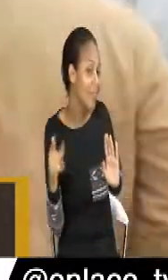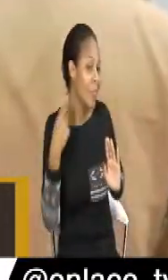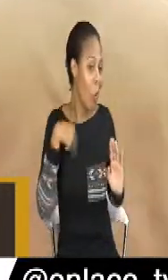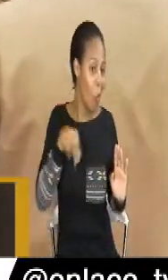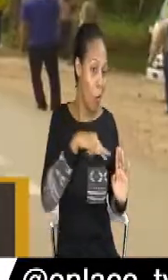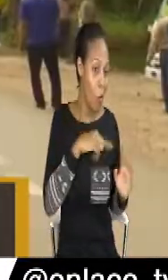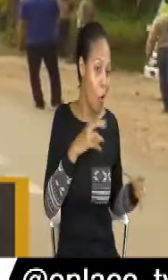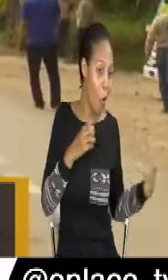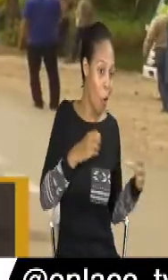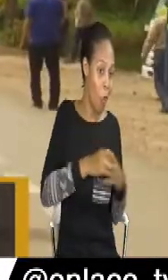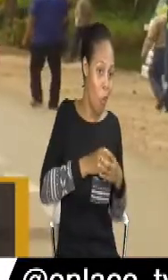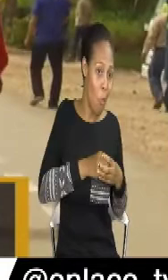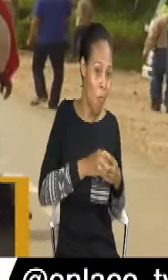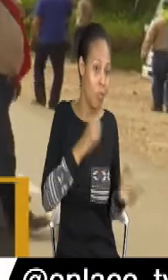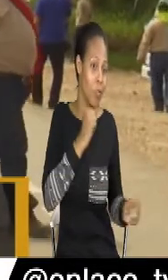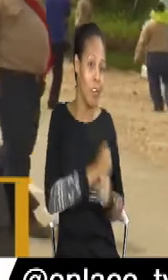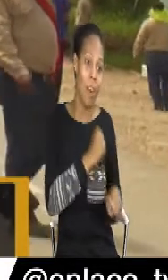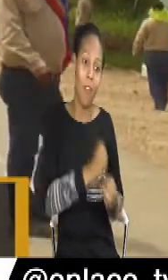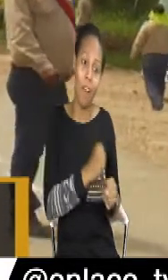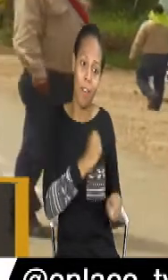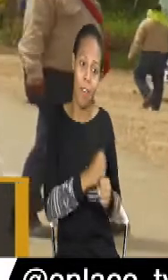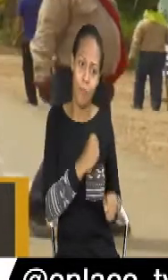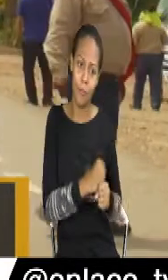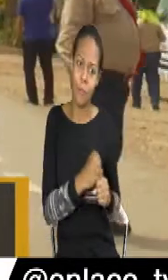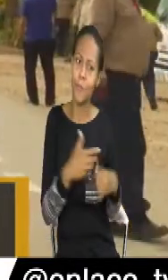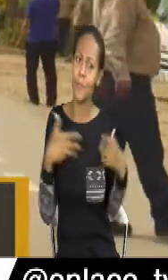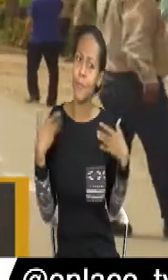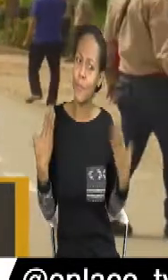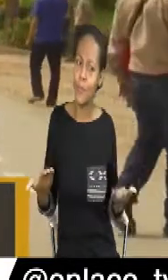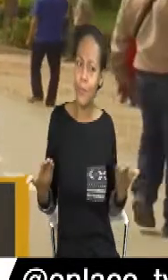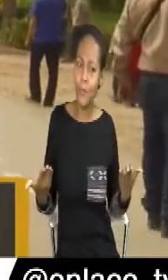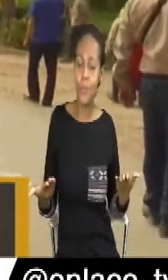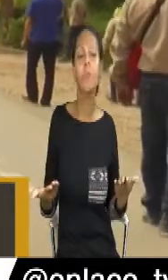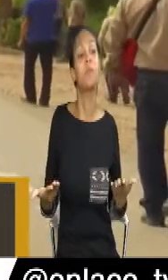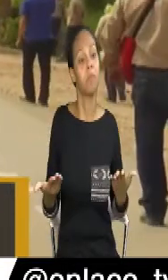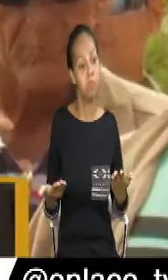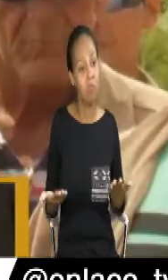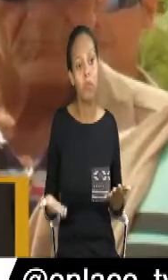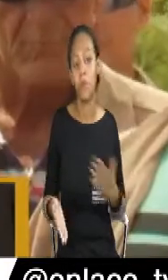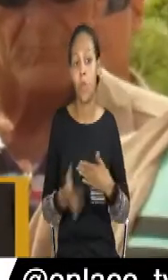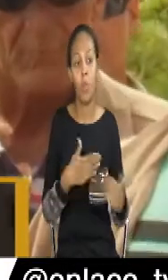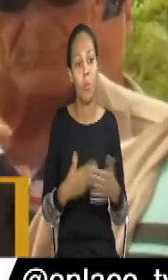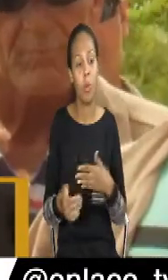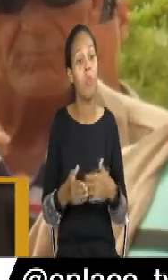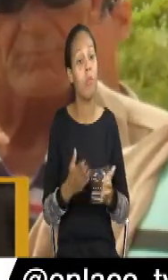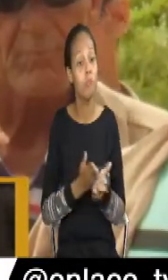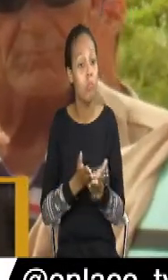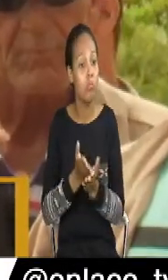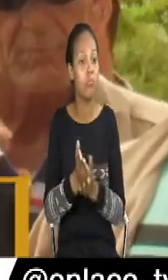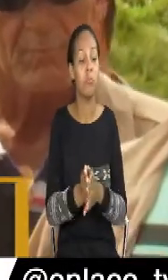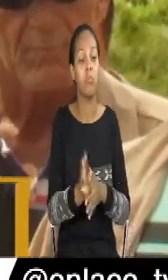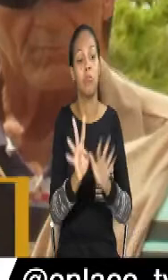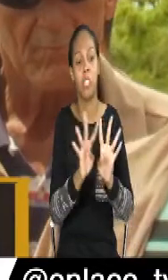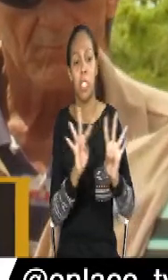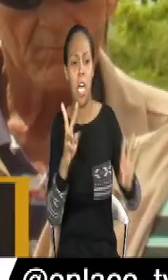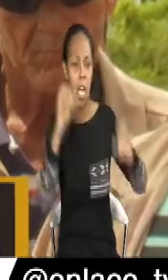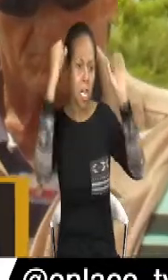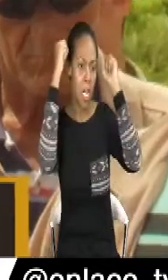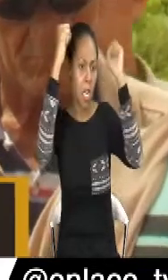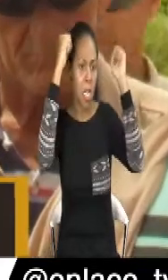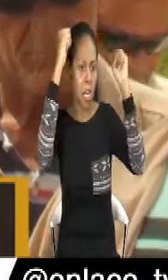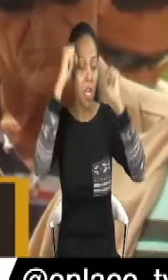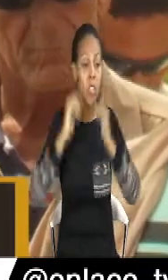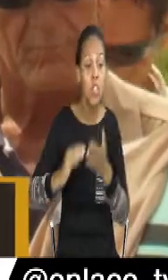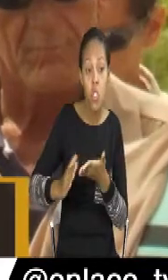y todos los trabajadores. Mientras tanto, la protesta continuará en este sitio y nos mantendremos hasta que no haya una solución